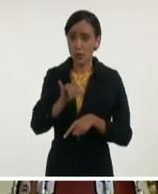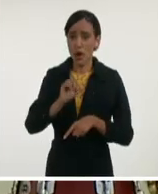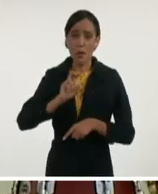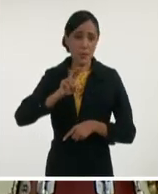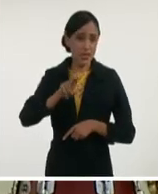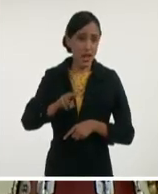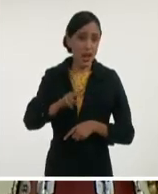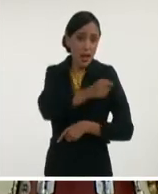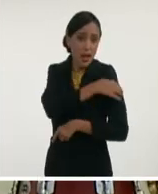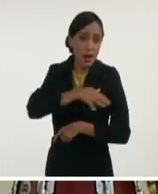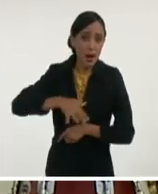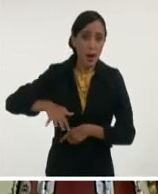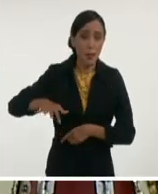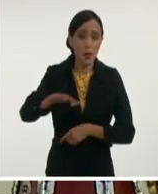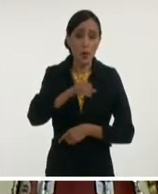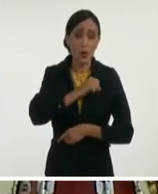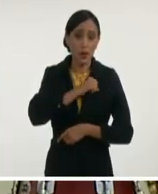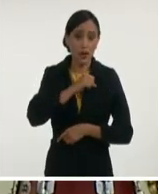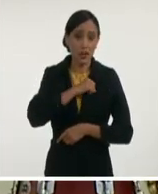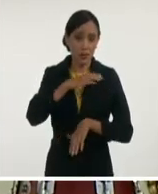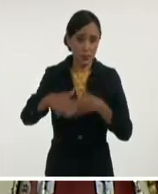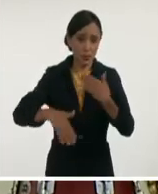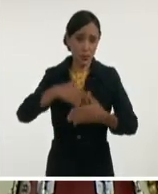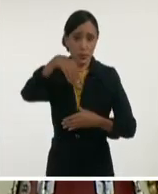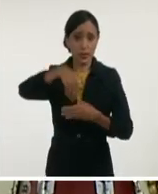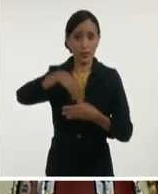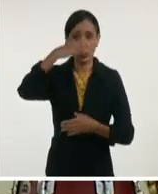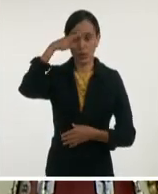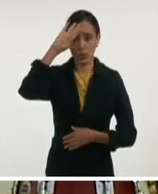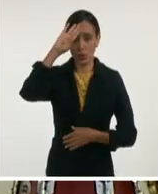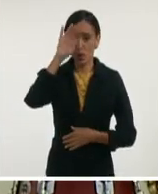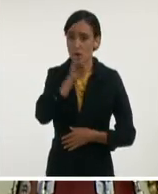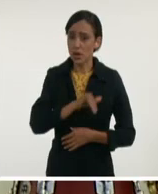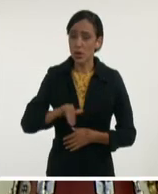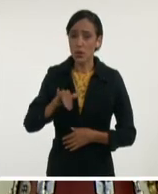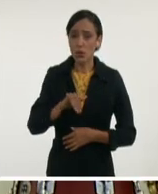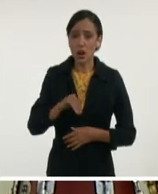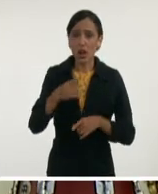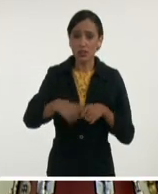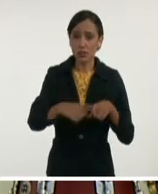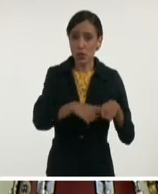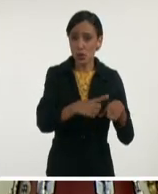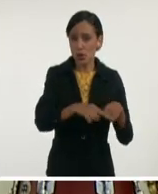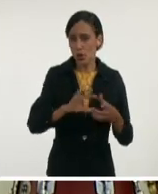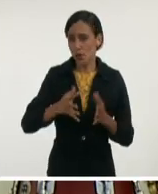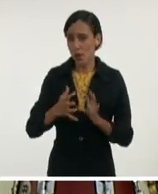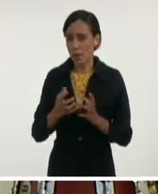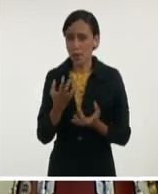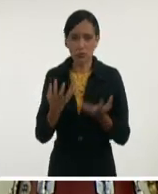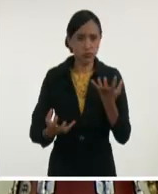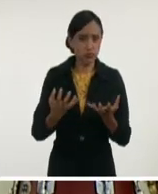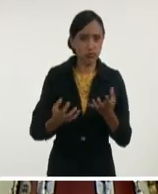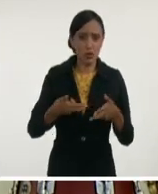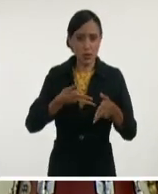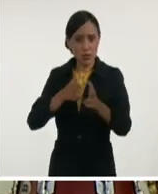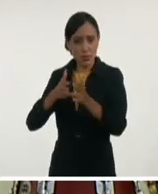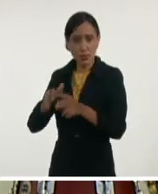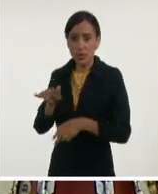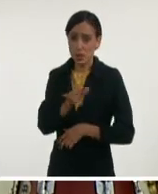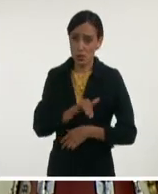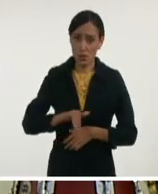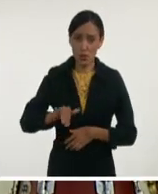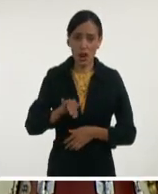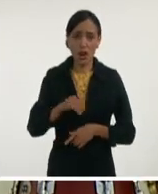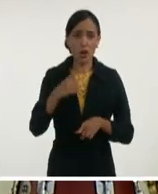para promover la fabricación artesanal y uso de armas o elementos incendiarios, acciones integradas de